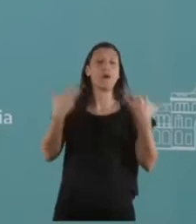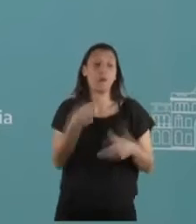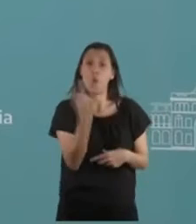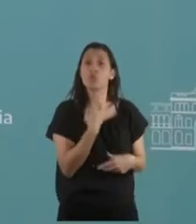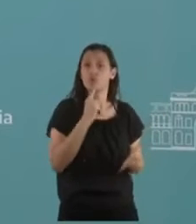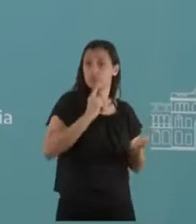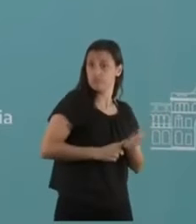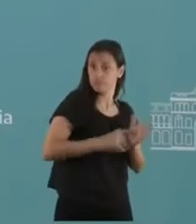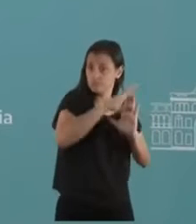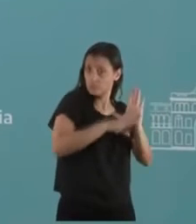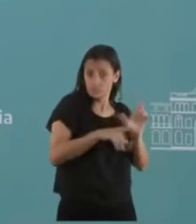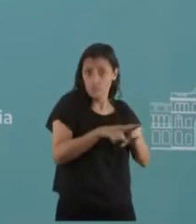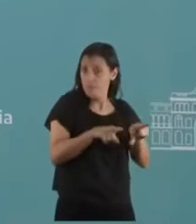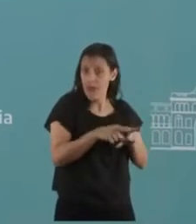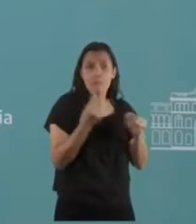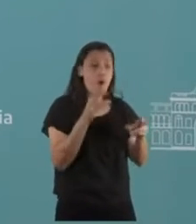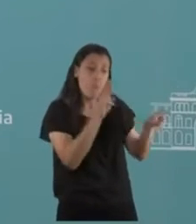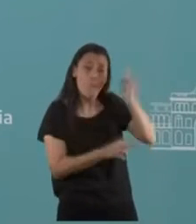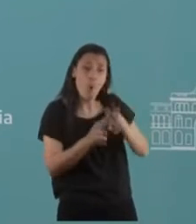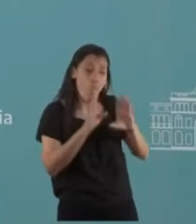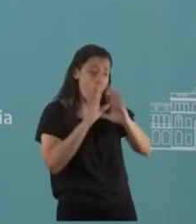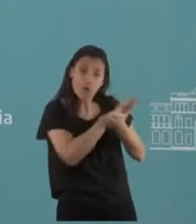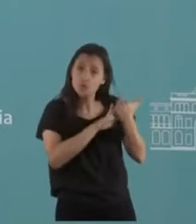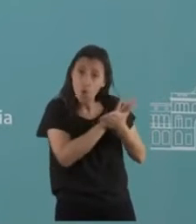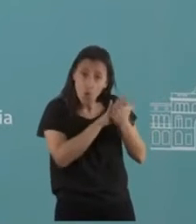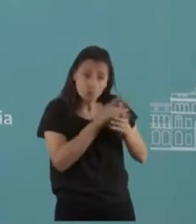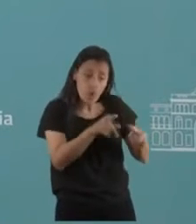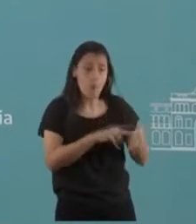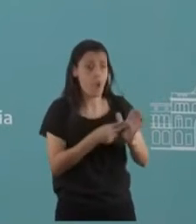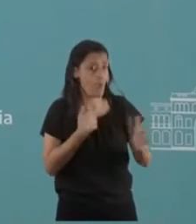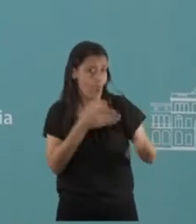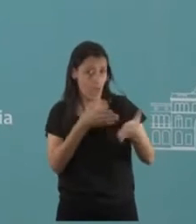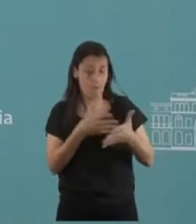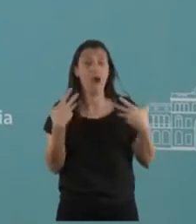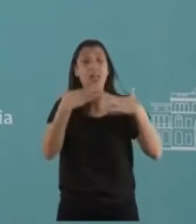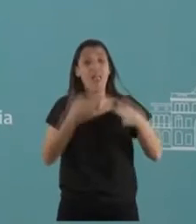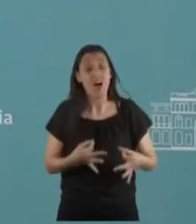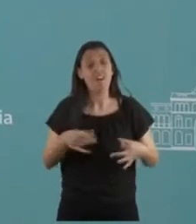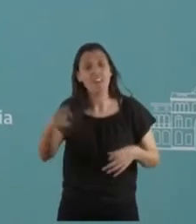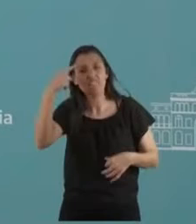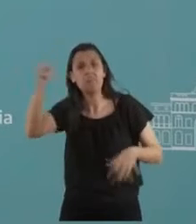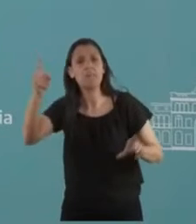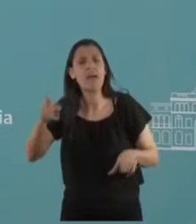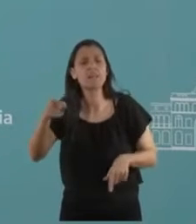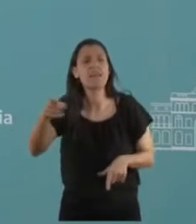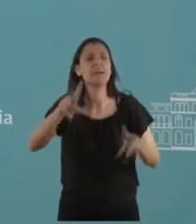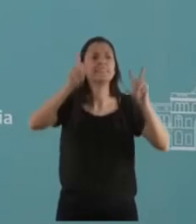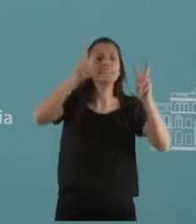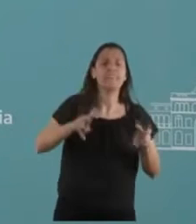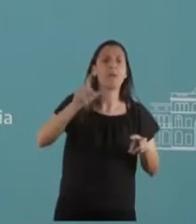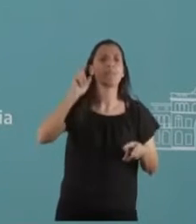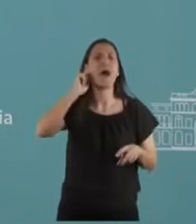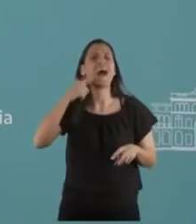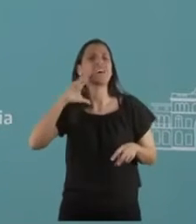en las últimas semanas están haciendo que el tema se resuelva. Y la verdad es que creer que el problema del gasoil o del